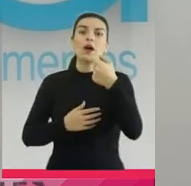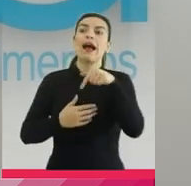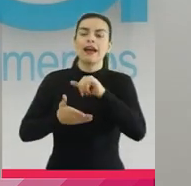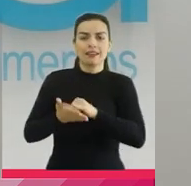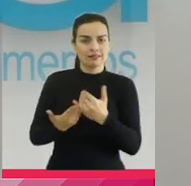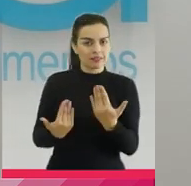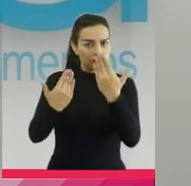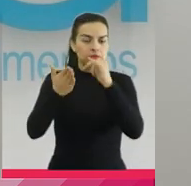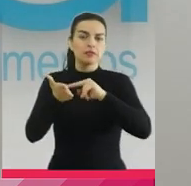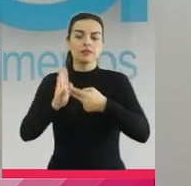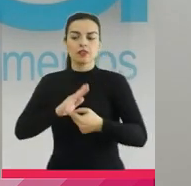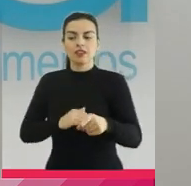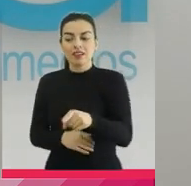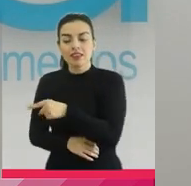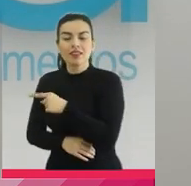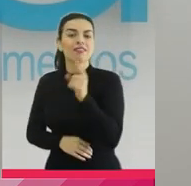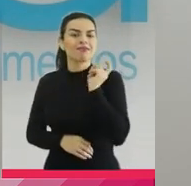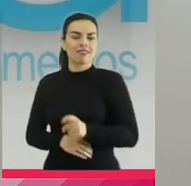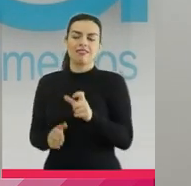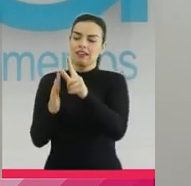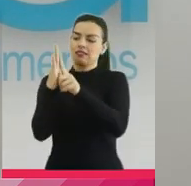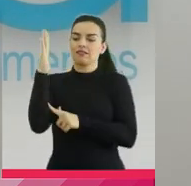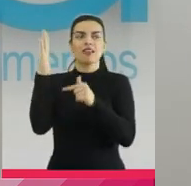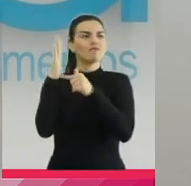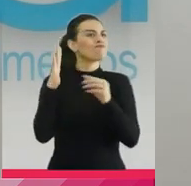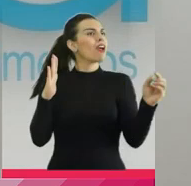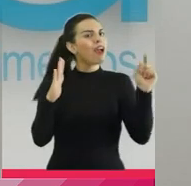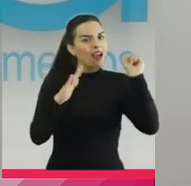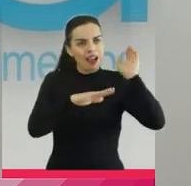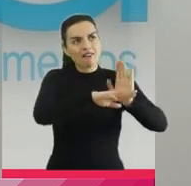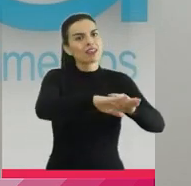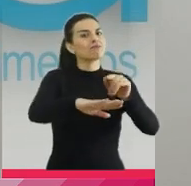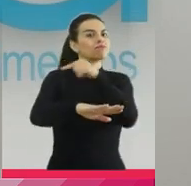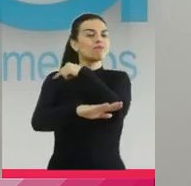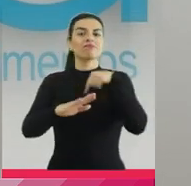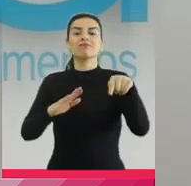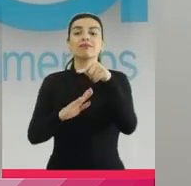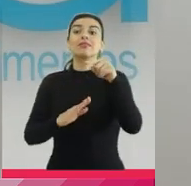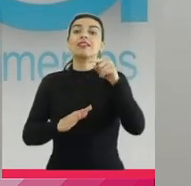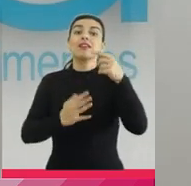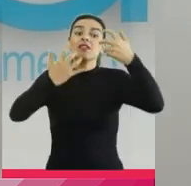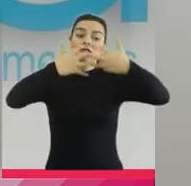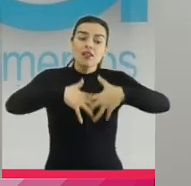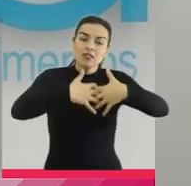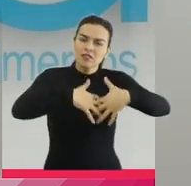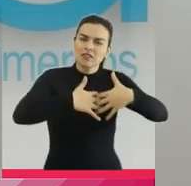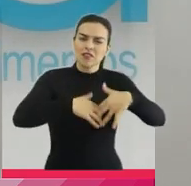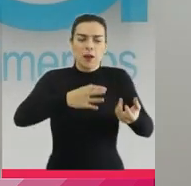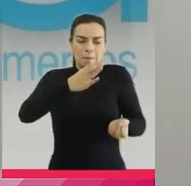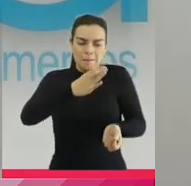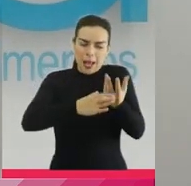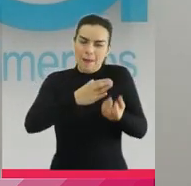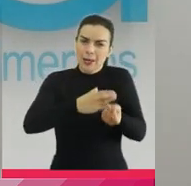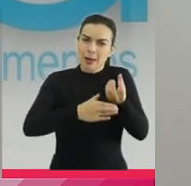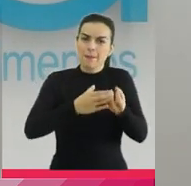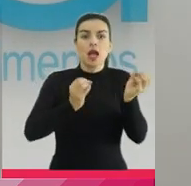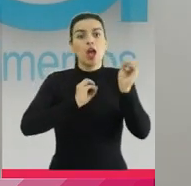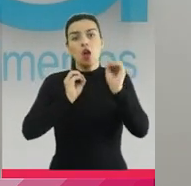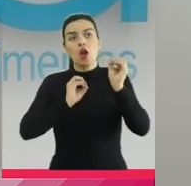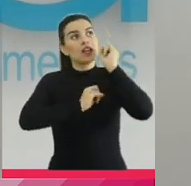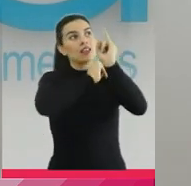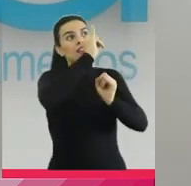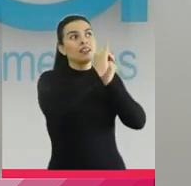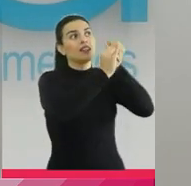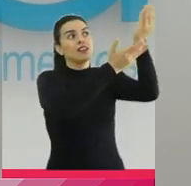vitales no disponibles que para su fabricación para su producción nacional o para su importación no necesitan recurrir